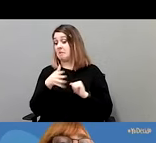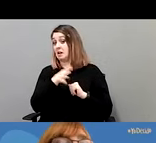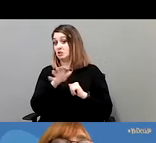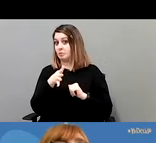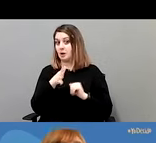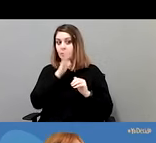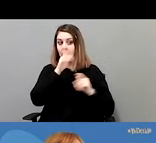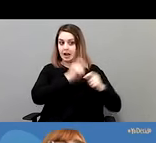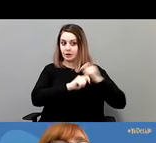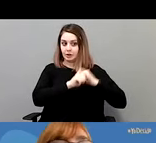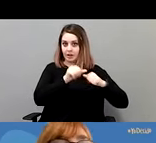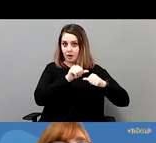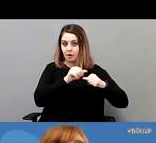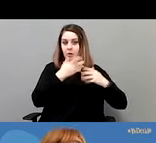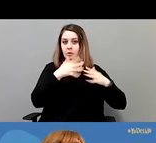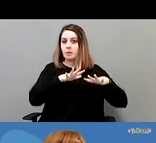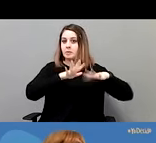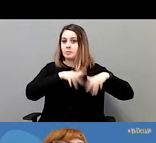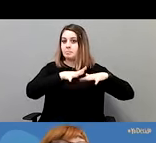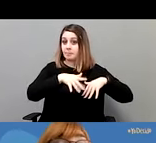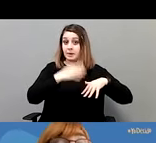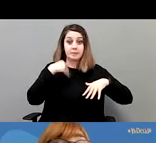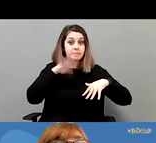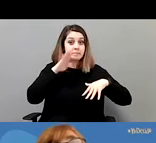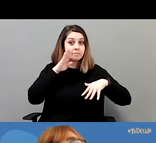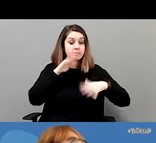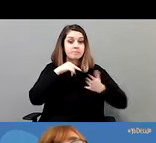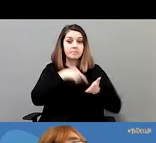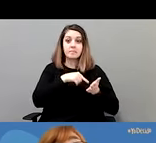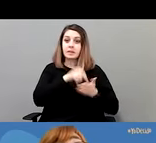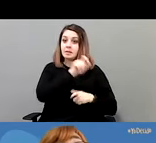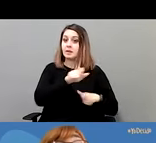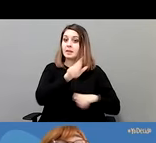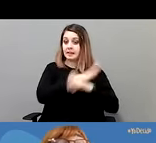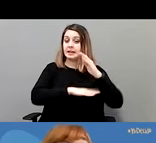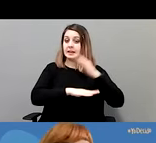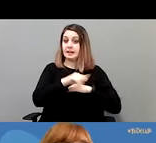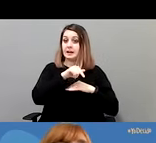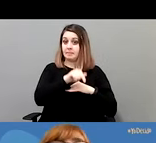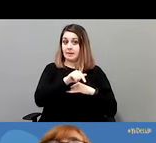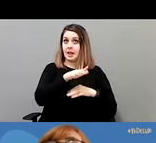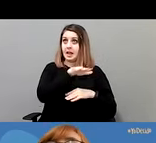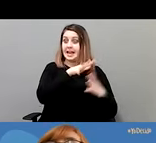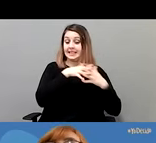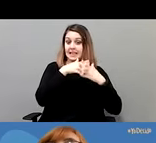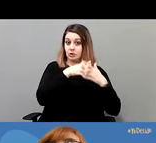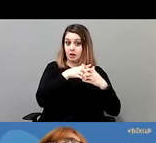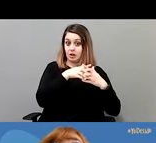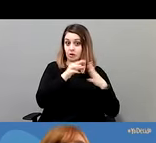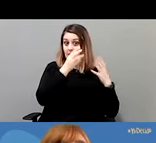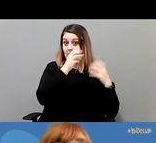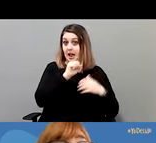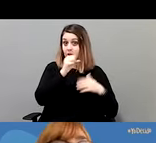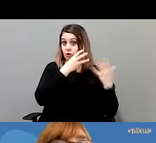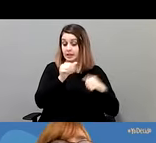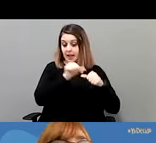esa asociación, de esas manifestaciones constantes que estaban haciendo las personas con discapacidad en Estados Unidos, que